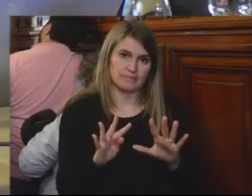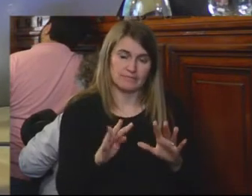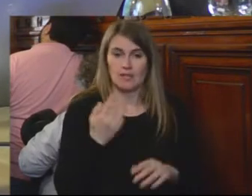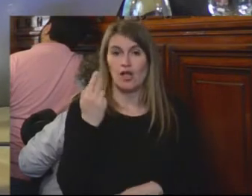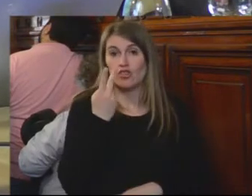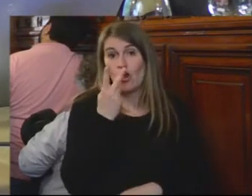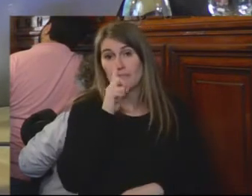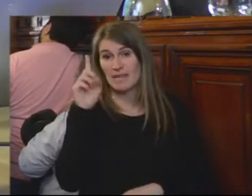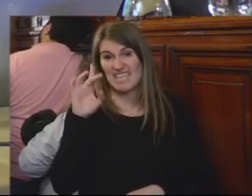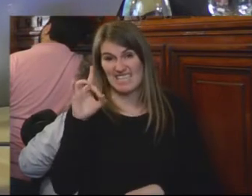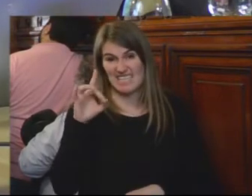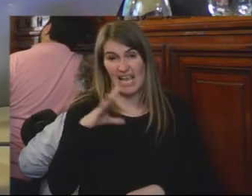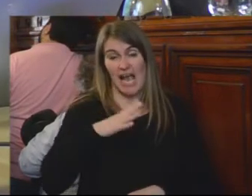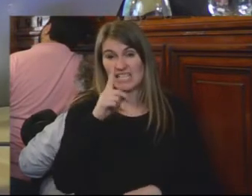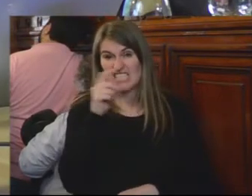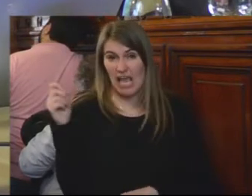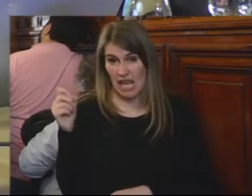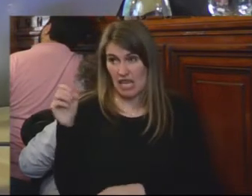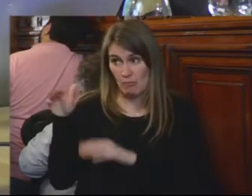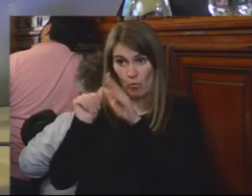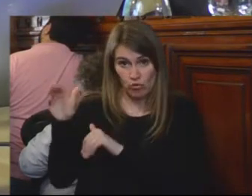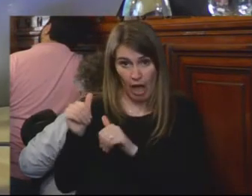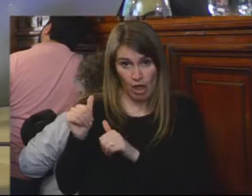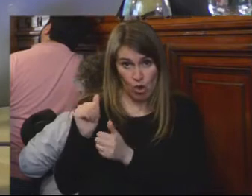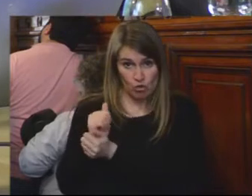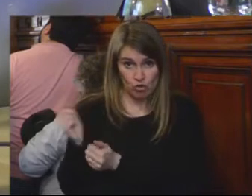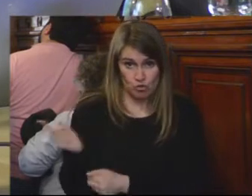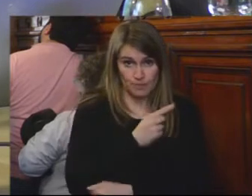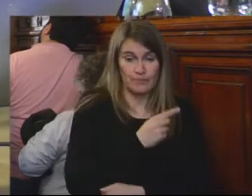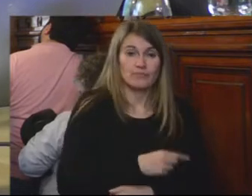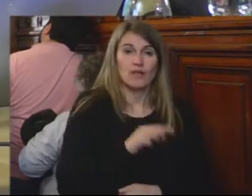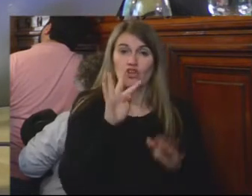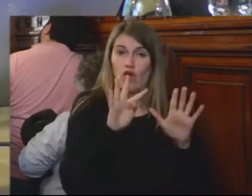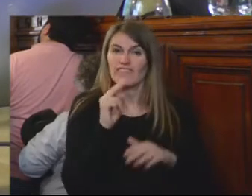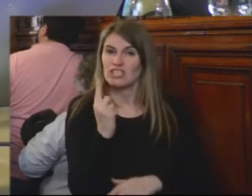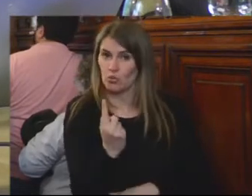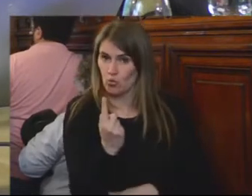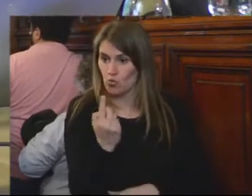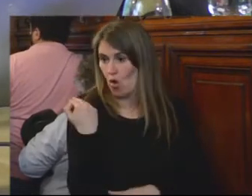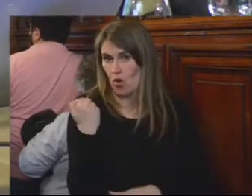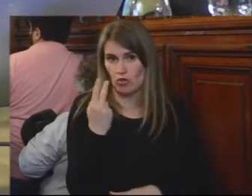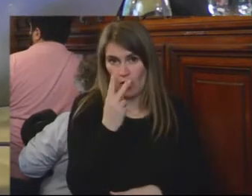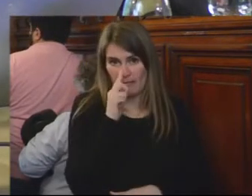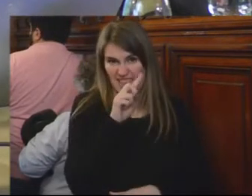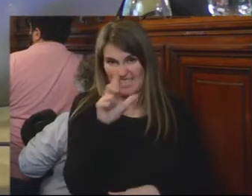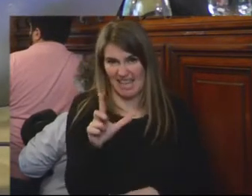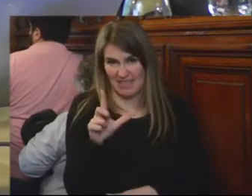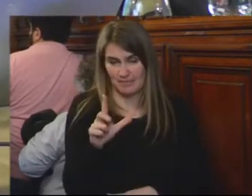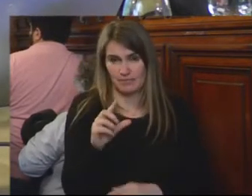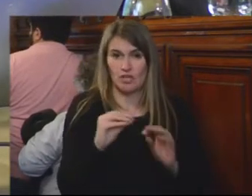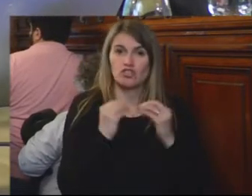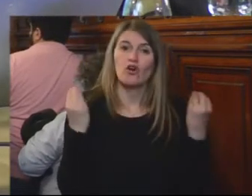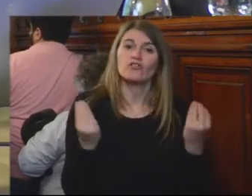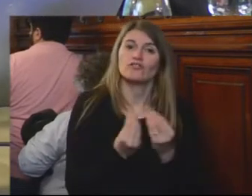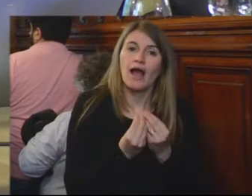a 100 imputados 161 de 2016 y 91 en el primer semestre de 2017 de la totalidad de los